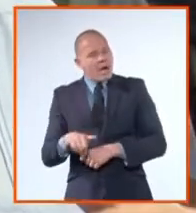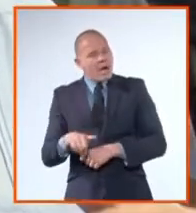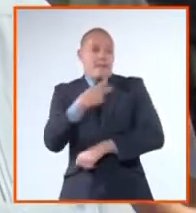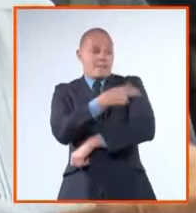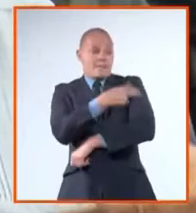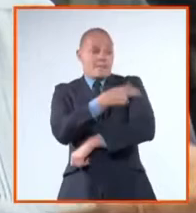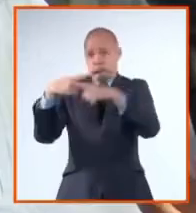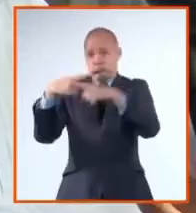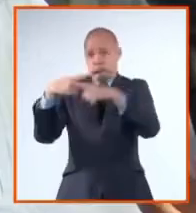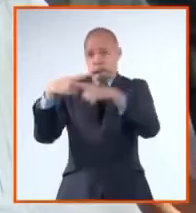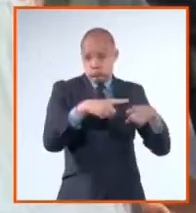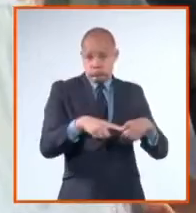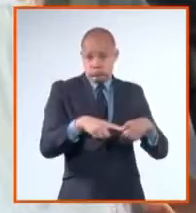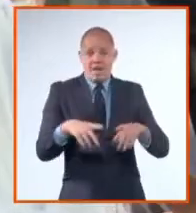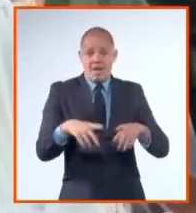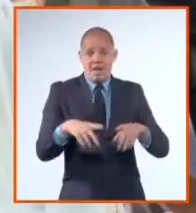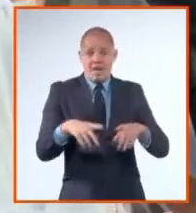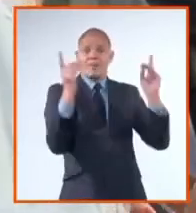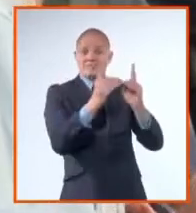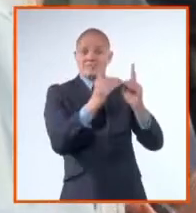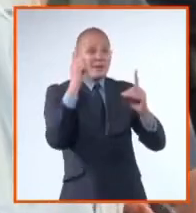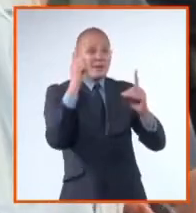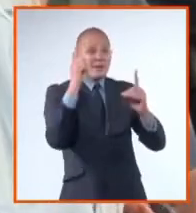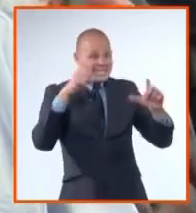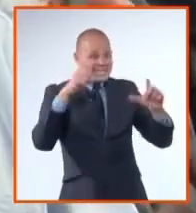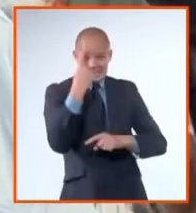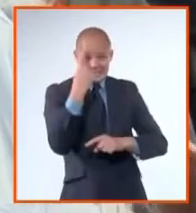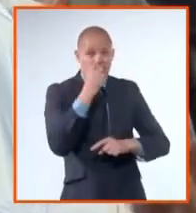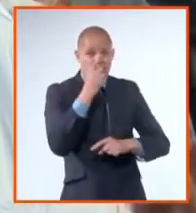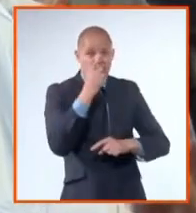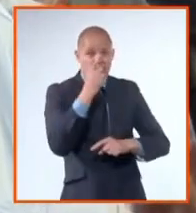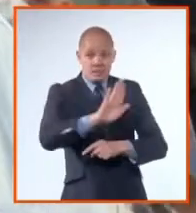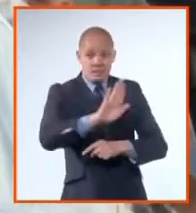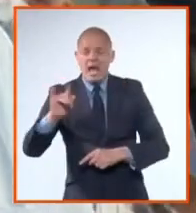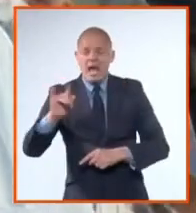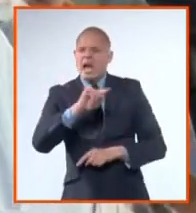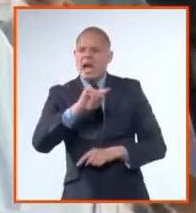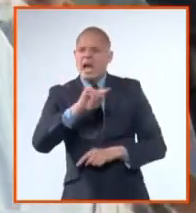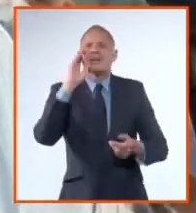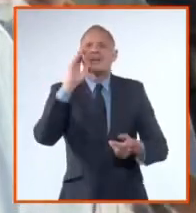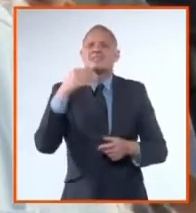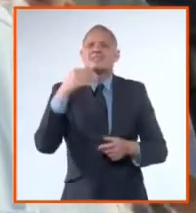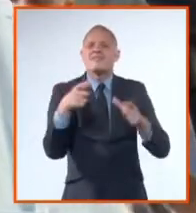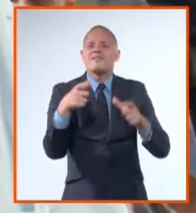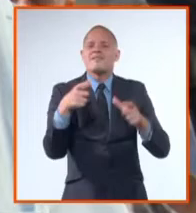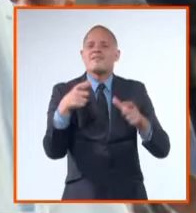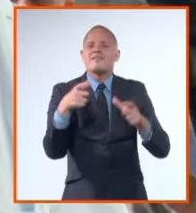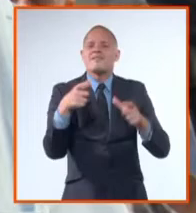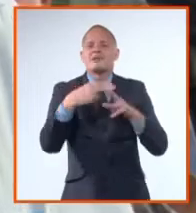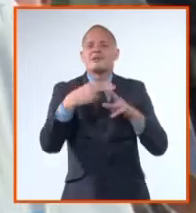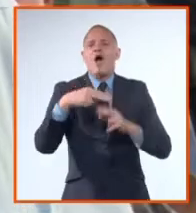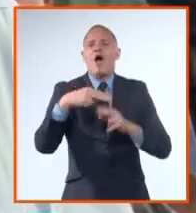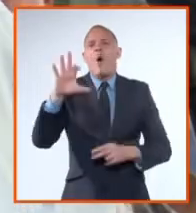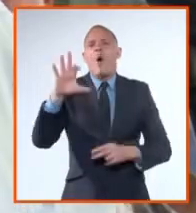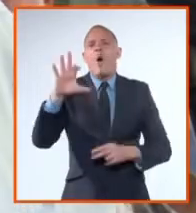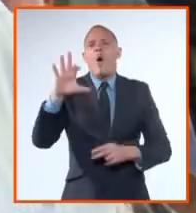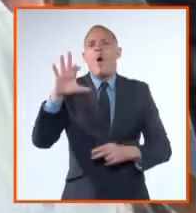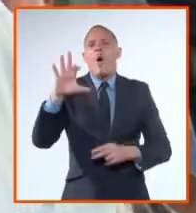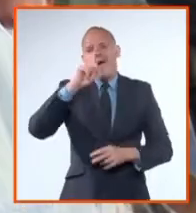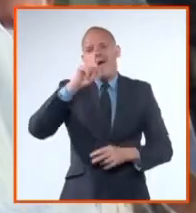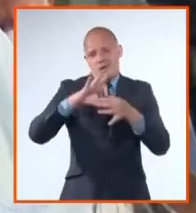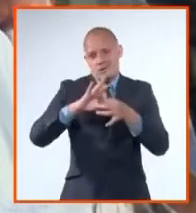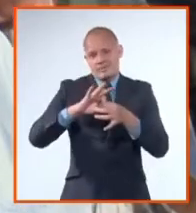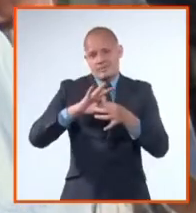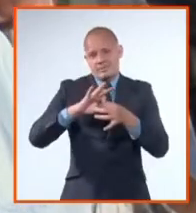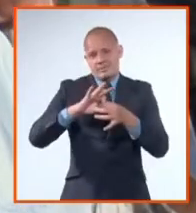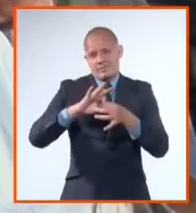y hay otras muchas que están adscritas, son órganos, entidades del Estado, pero están adscritas a niveles